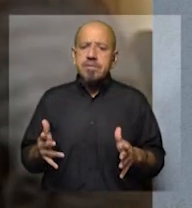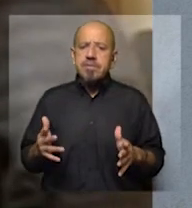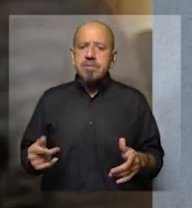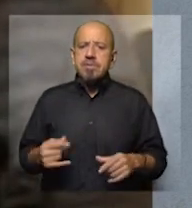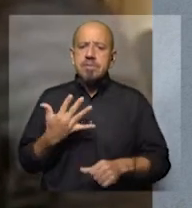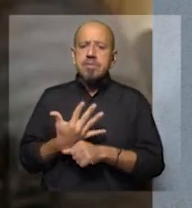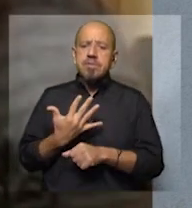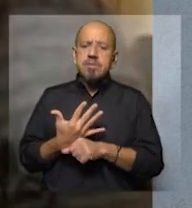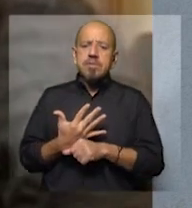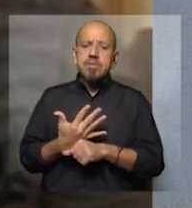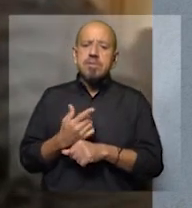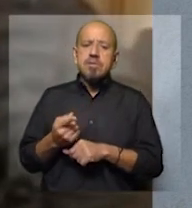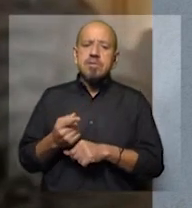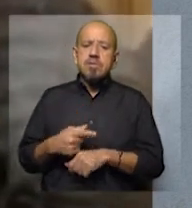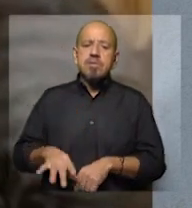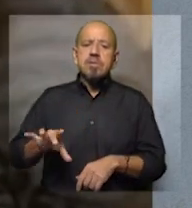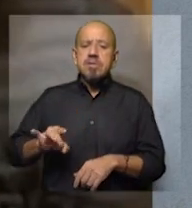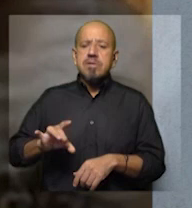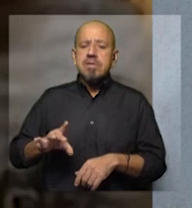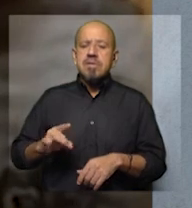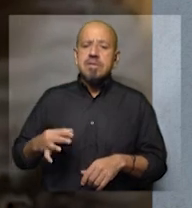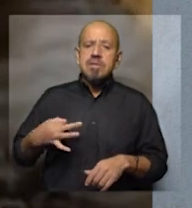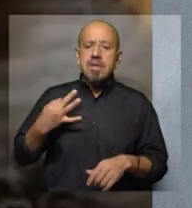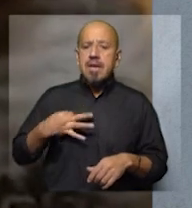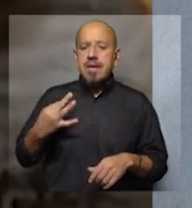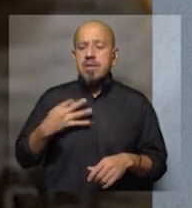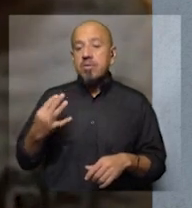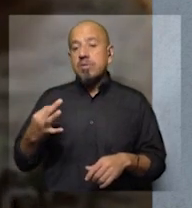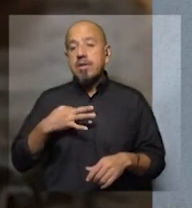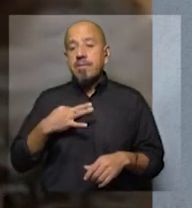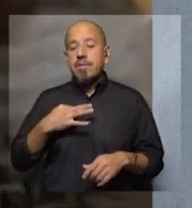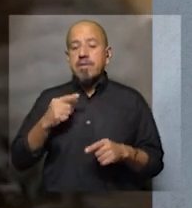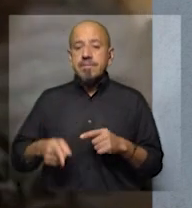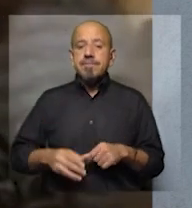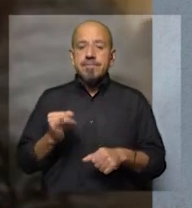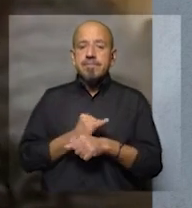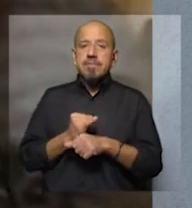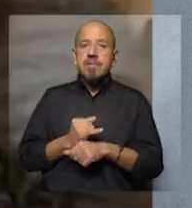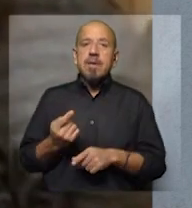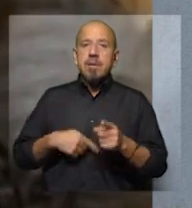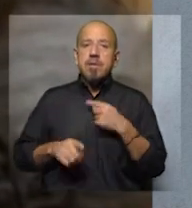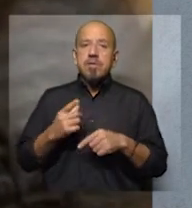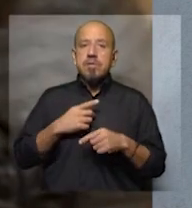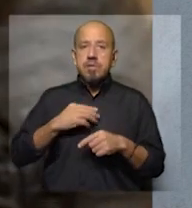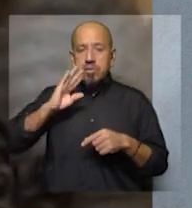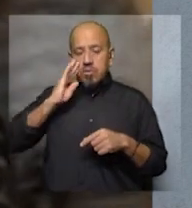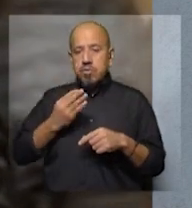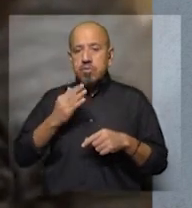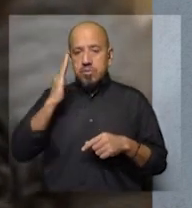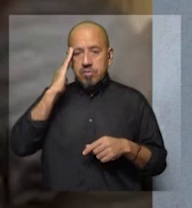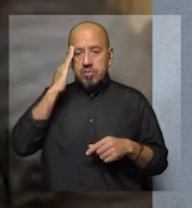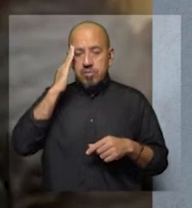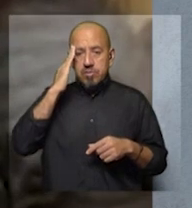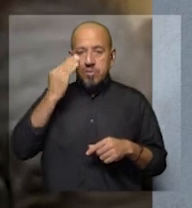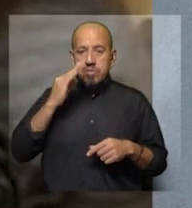aquí son este 15 años de de la vida en esta institución por lo tanto la conozco eh